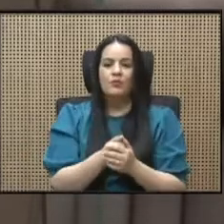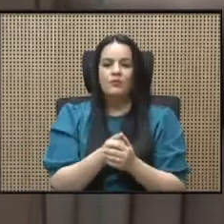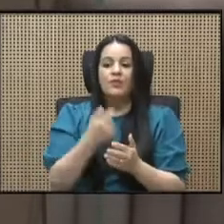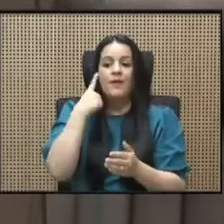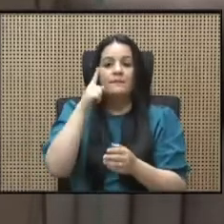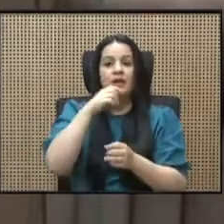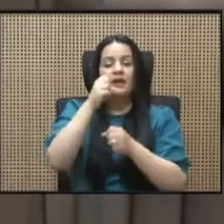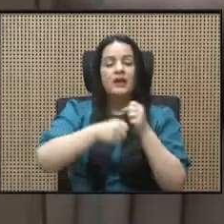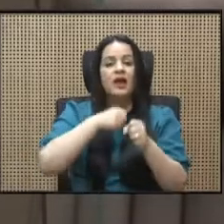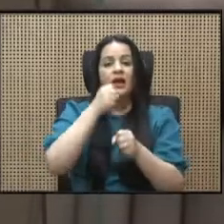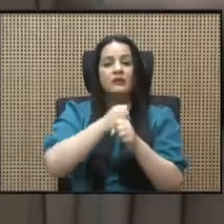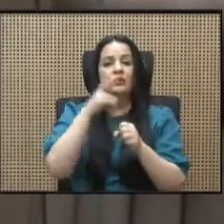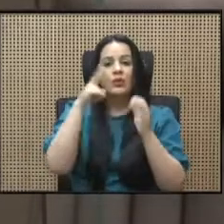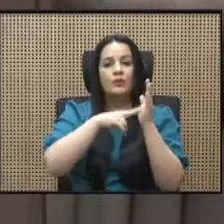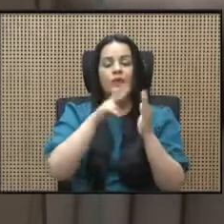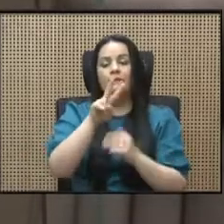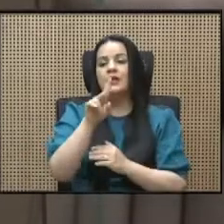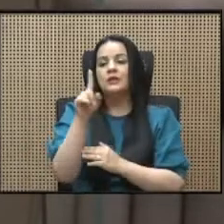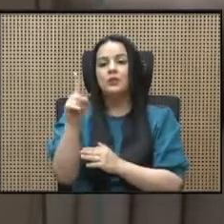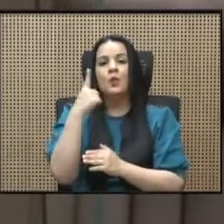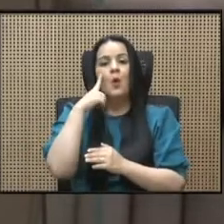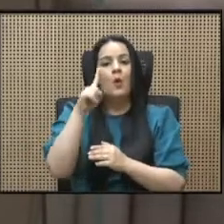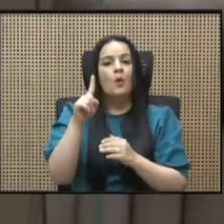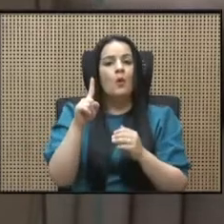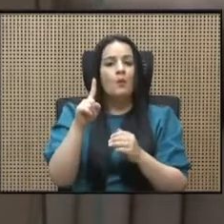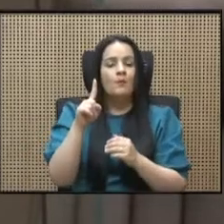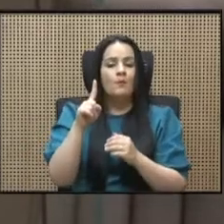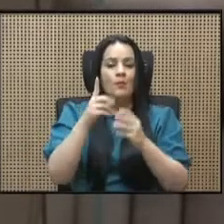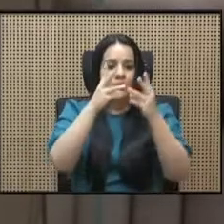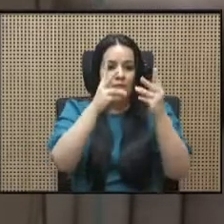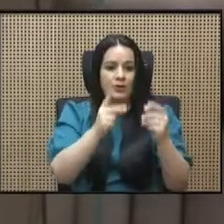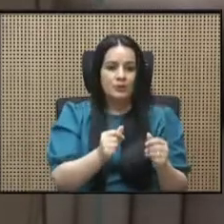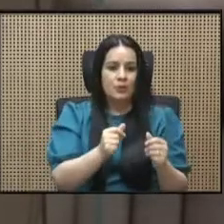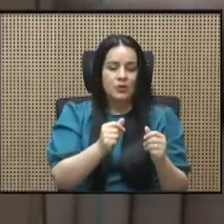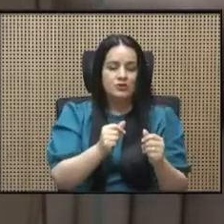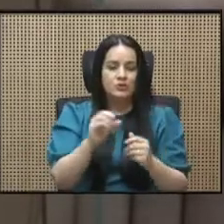para el año 2021, con el presupuesto ordinario,